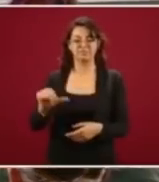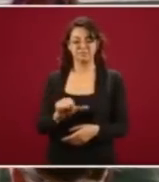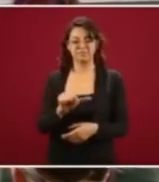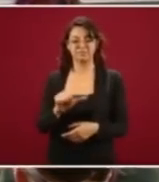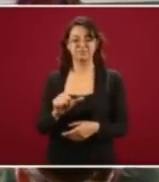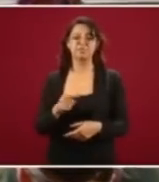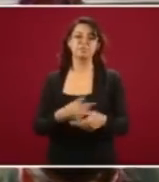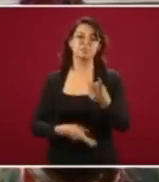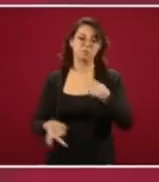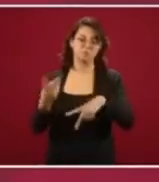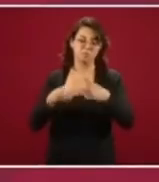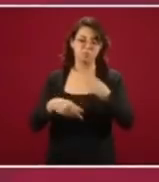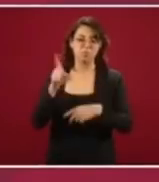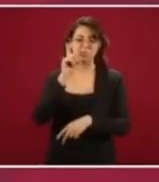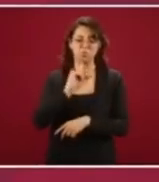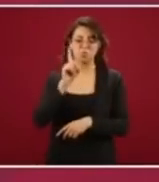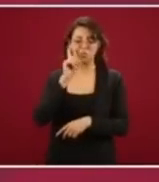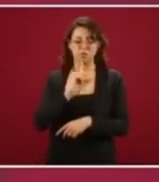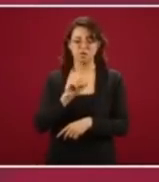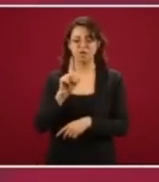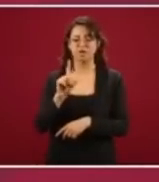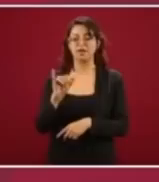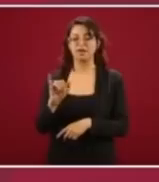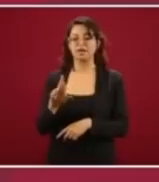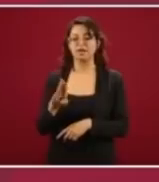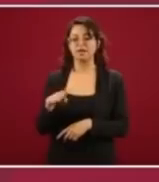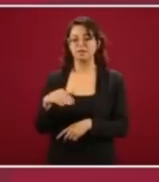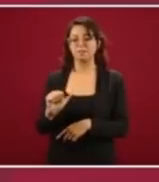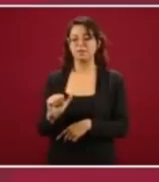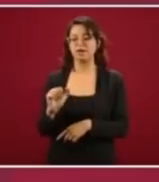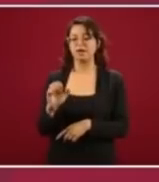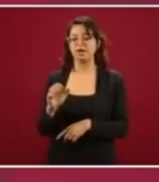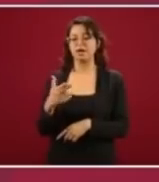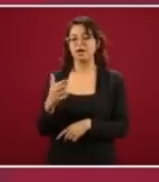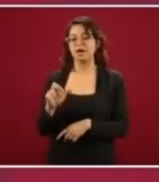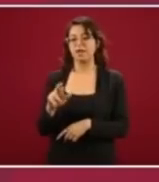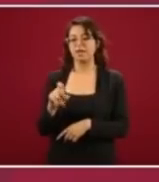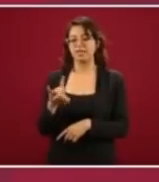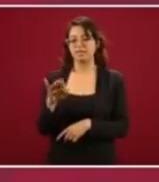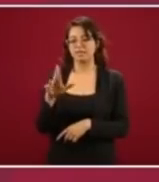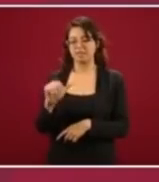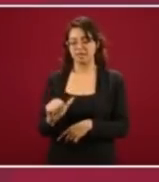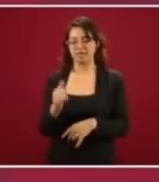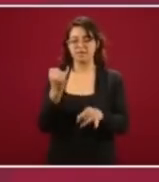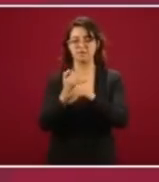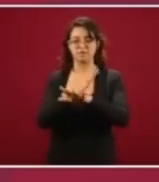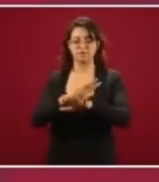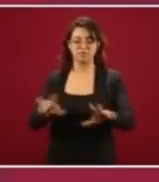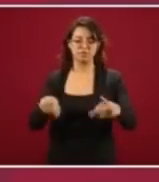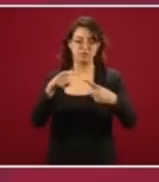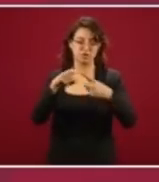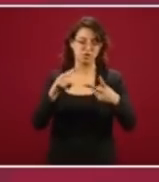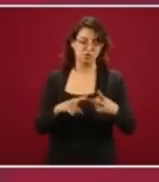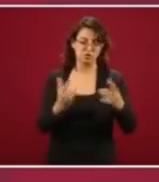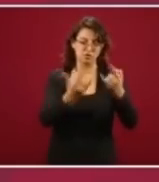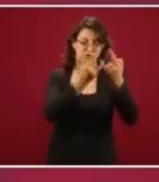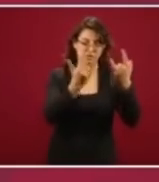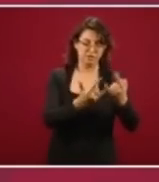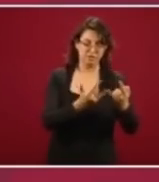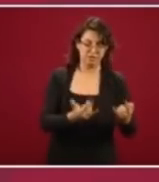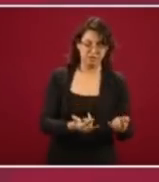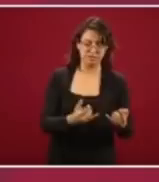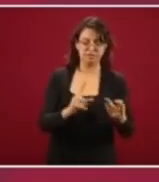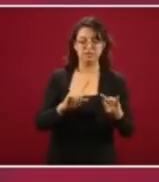va a estar Irmerendia Sandoval con ustedes para informarles sobre estos dos casos.